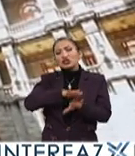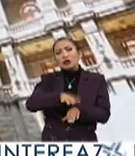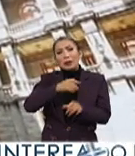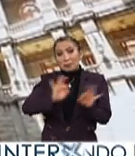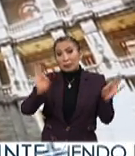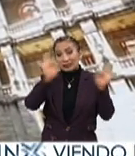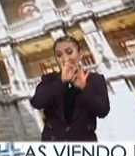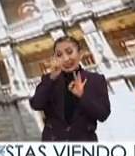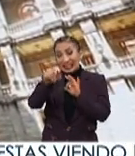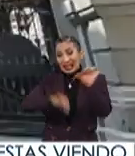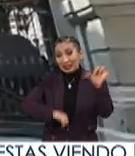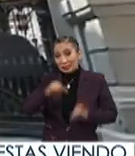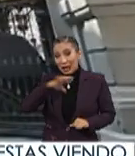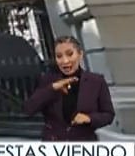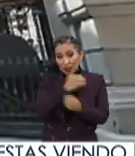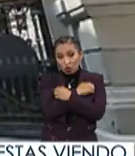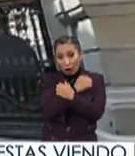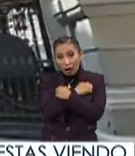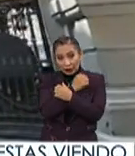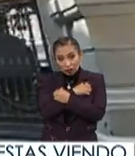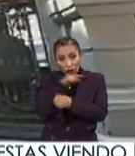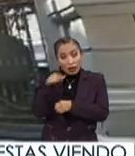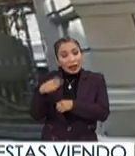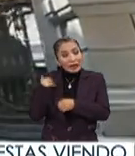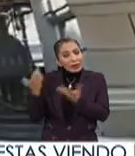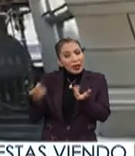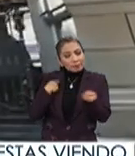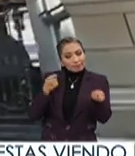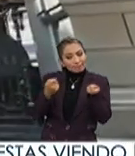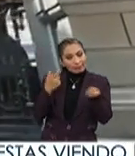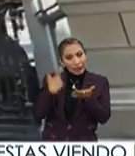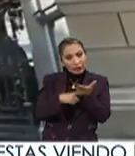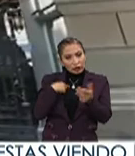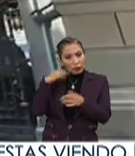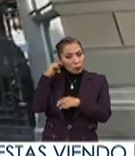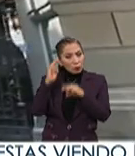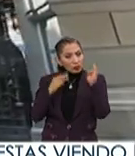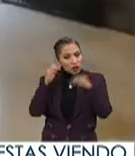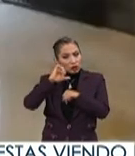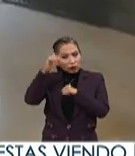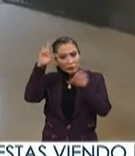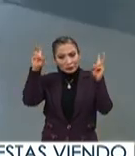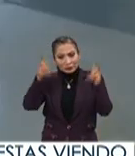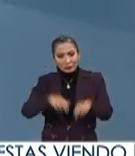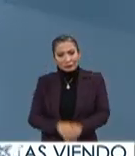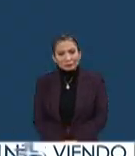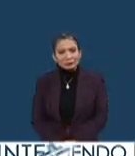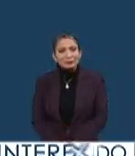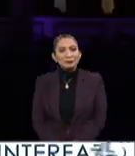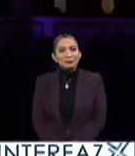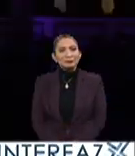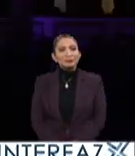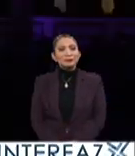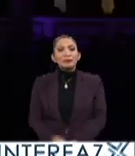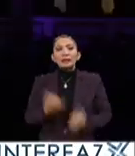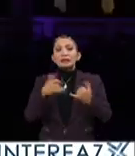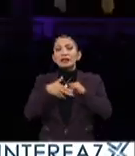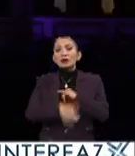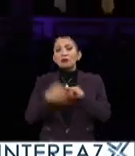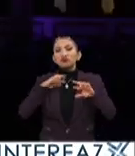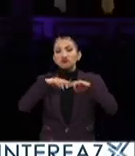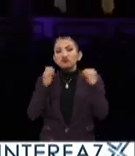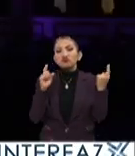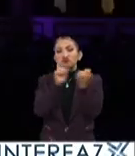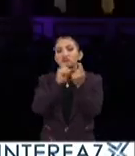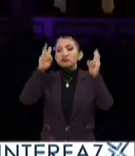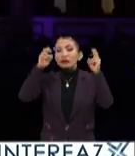la importancia de las actividades educativas y de mediación en los museos y otros temas. Se inauguró el